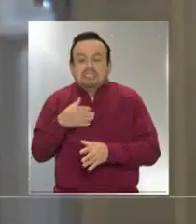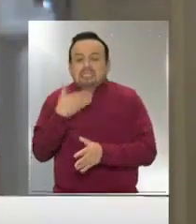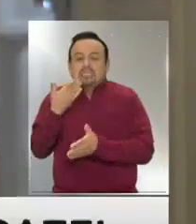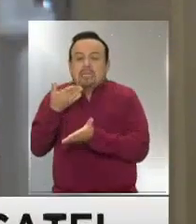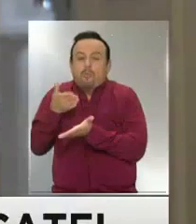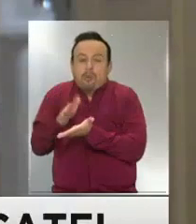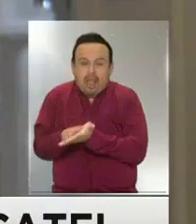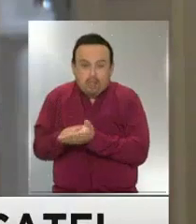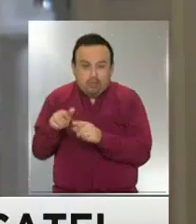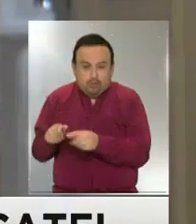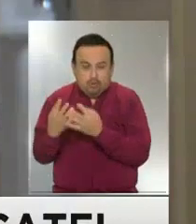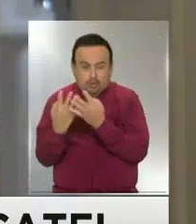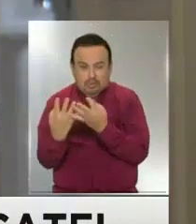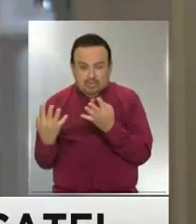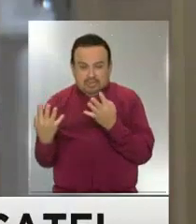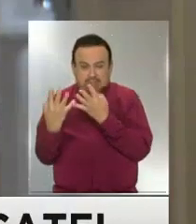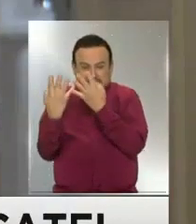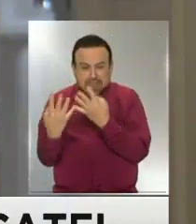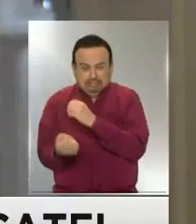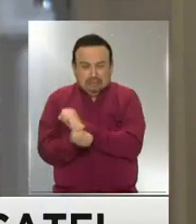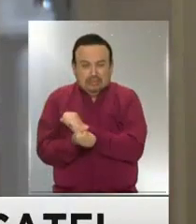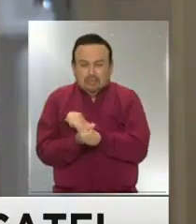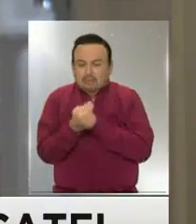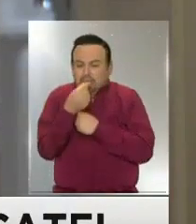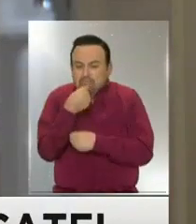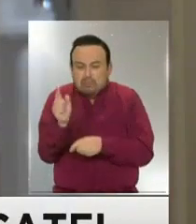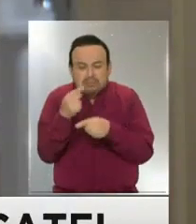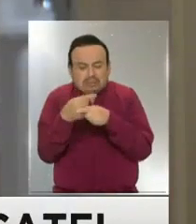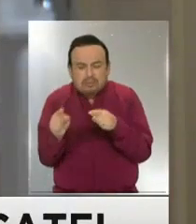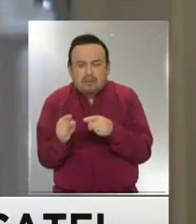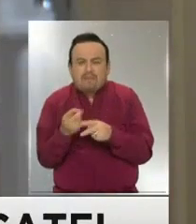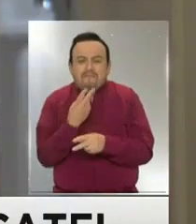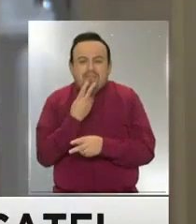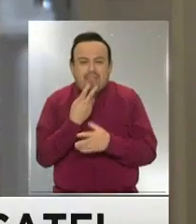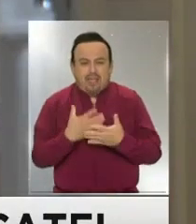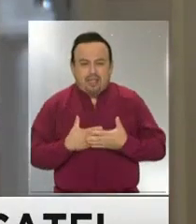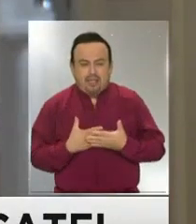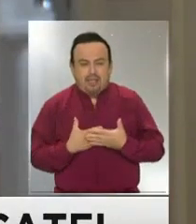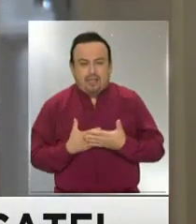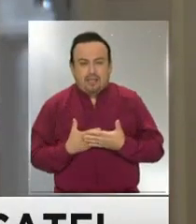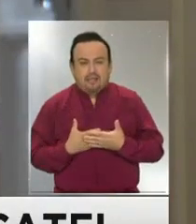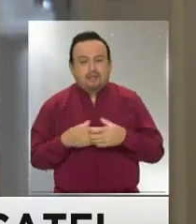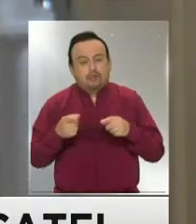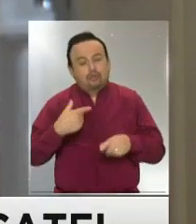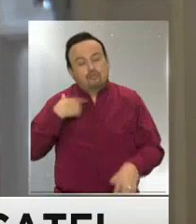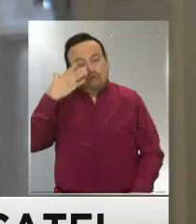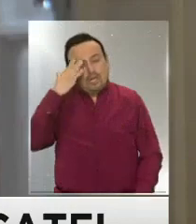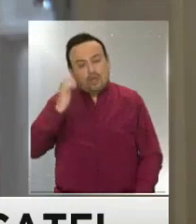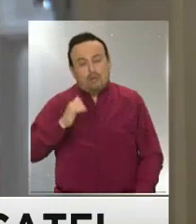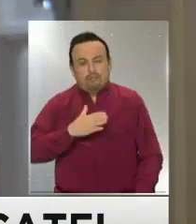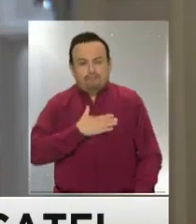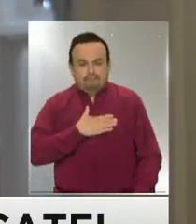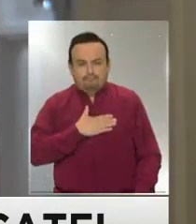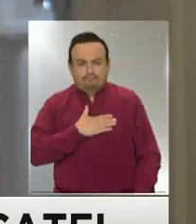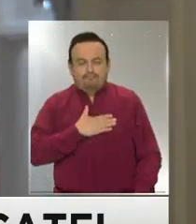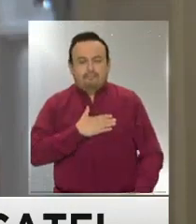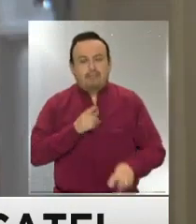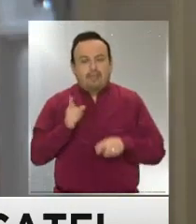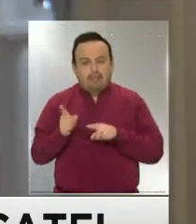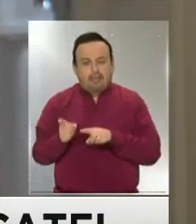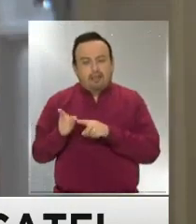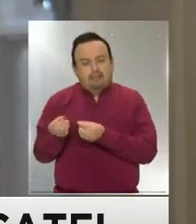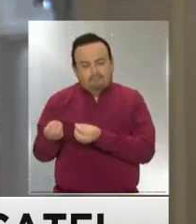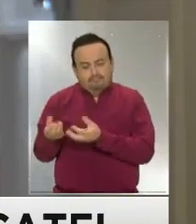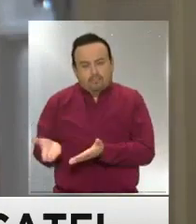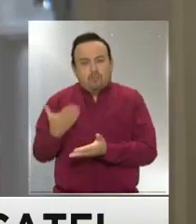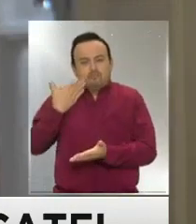muriendo, que le quedan semanas de vida, yo creo que debiésemos darle